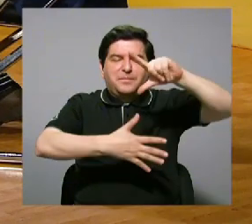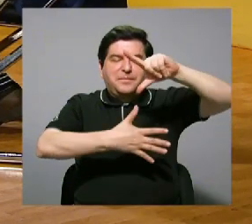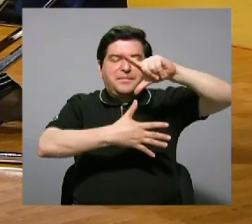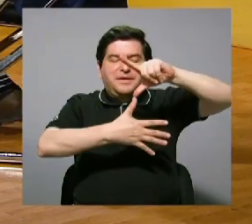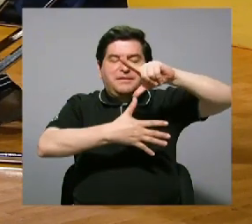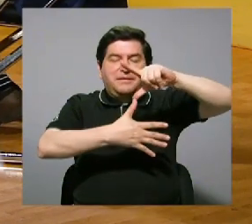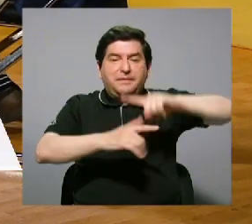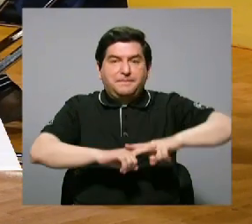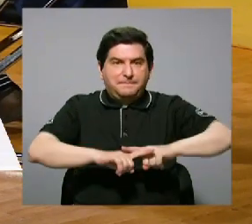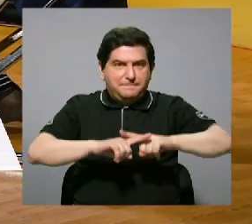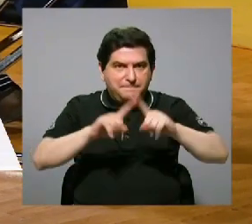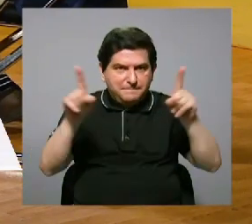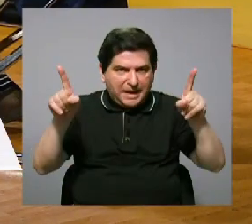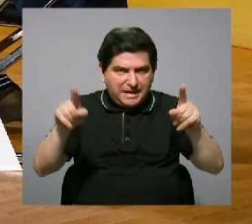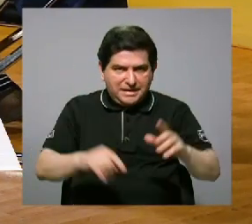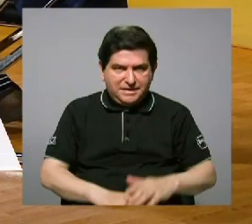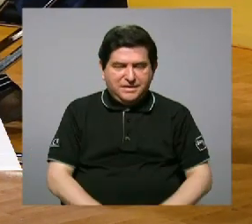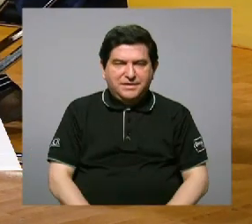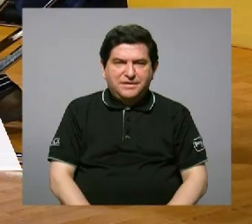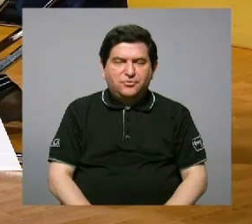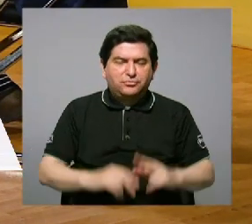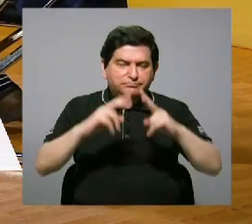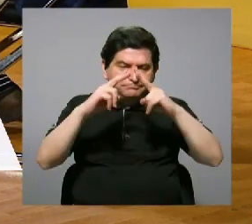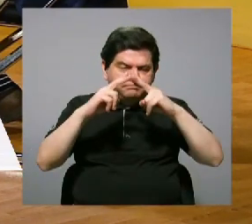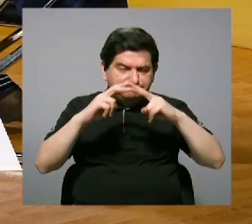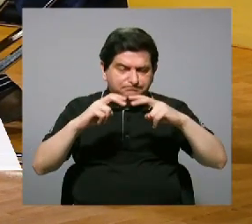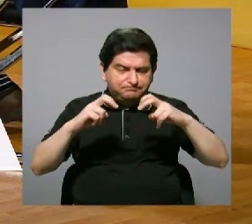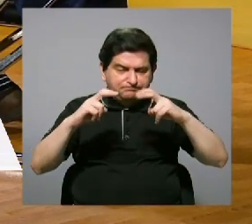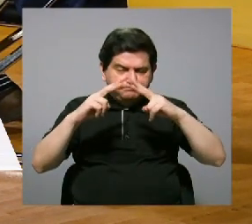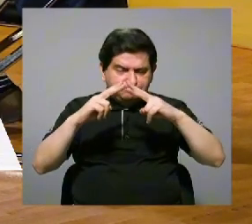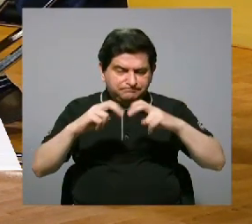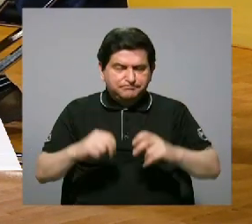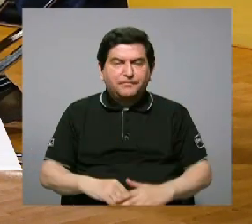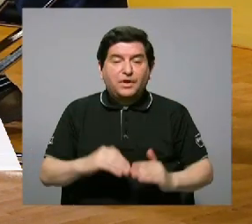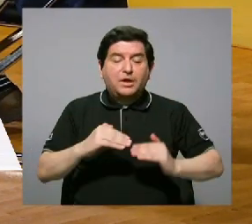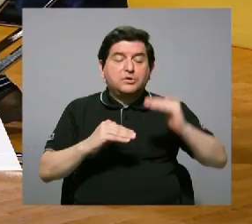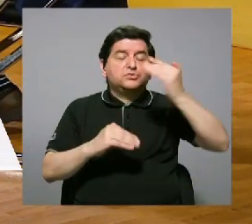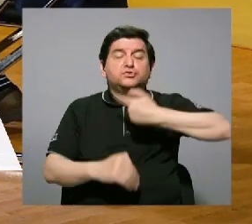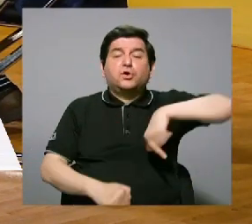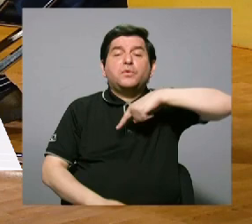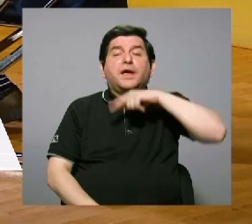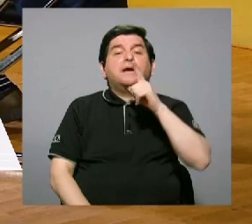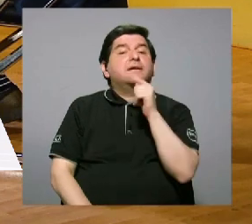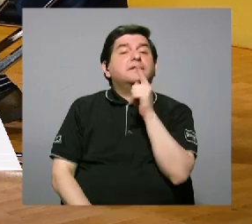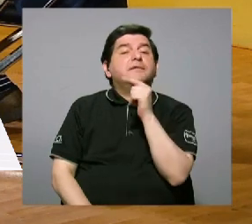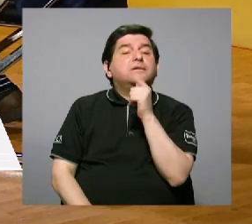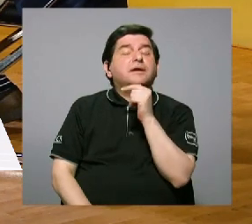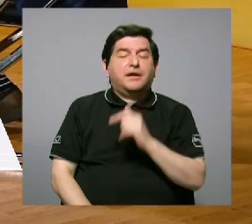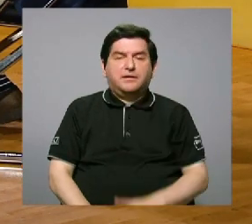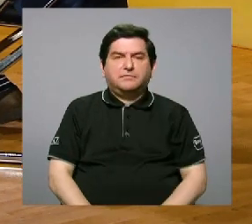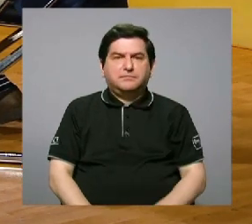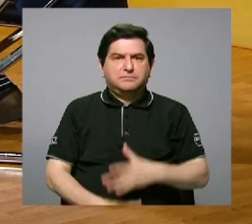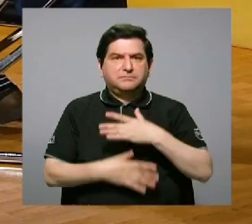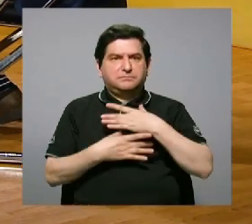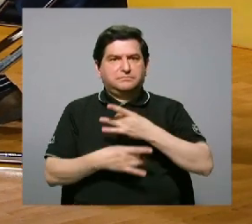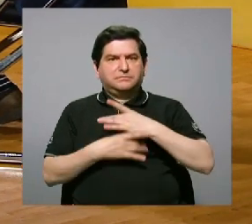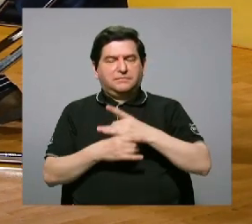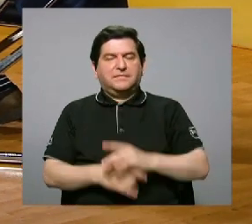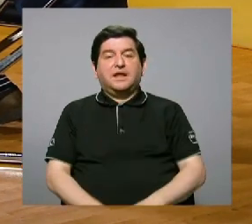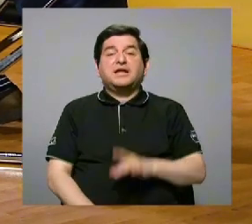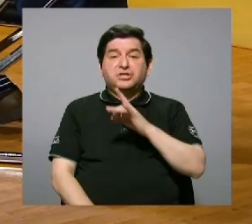Pero cuando nos vamos a revisar quiénes están por encima de nosotros, llama la atención